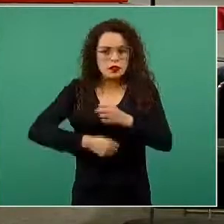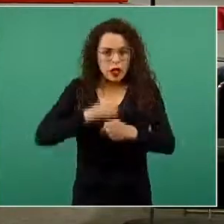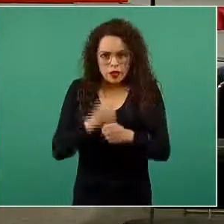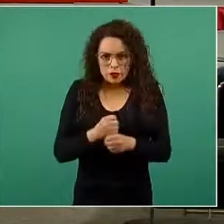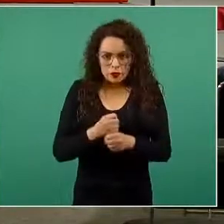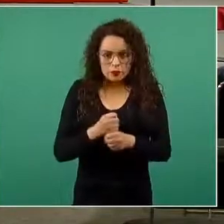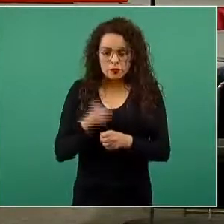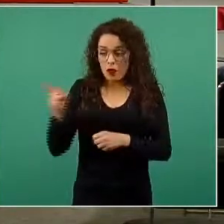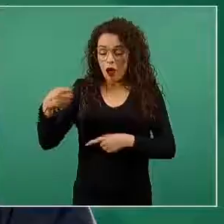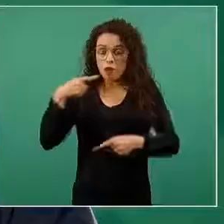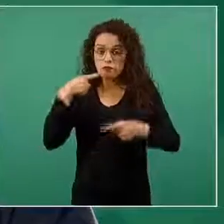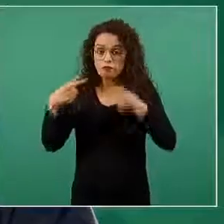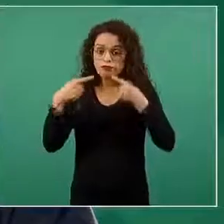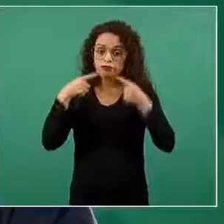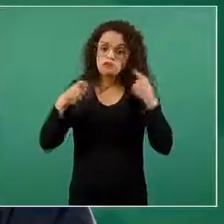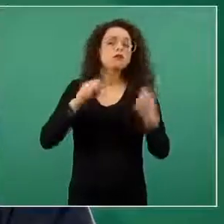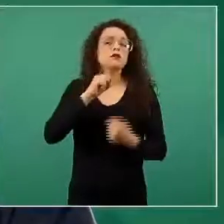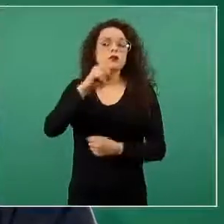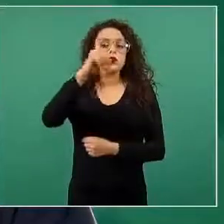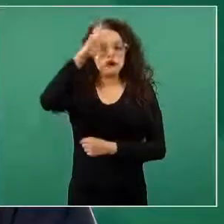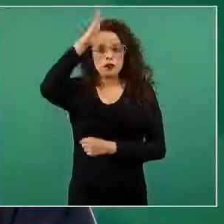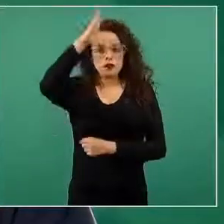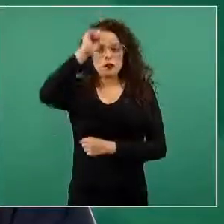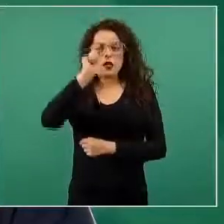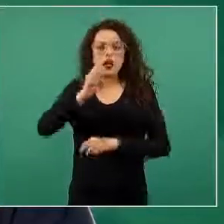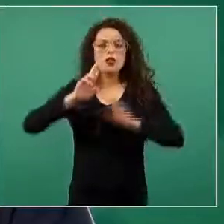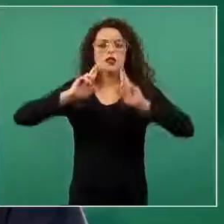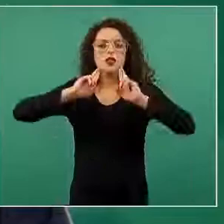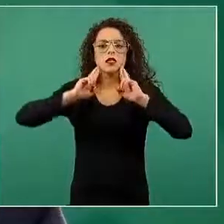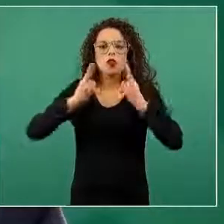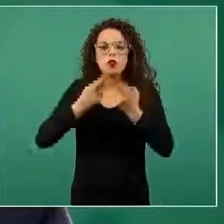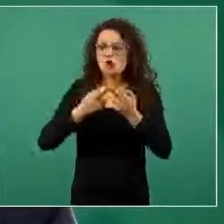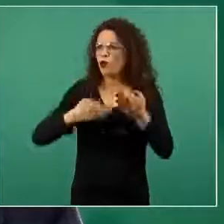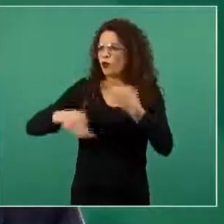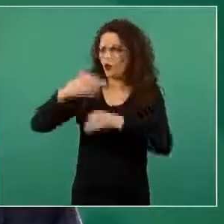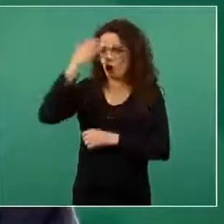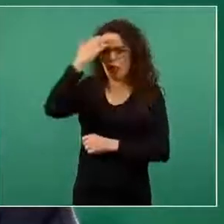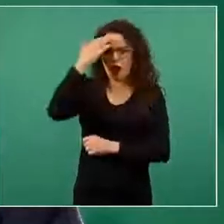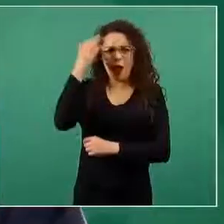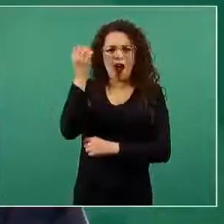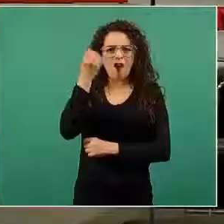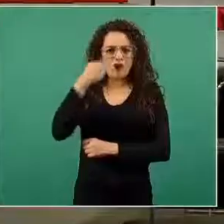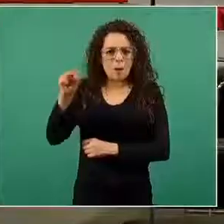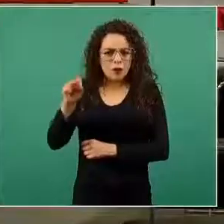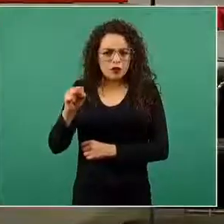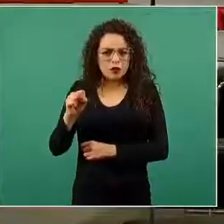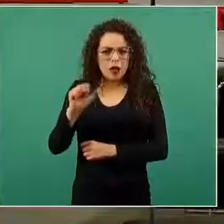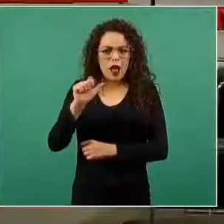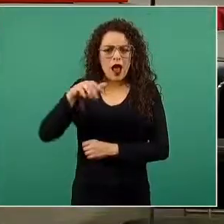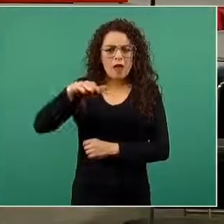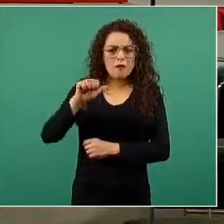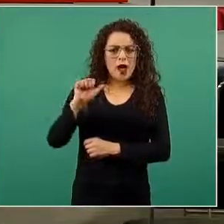estableció un consenso en una muy famosa reunión mundial, la reunión de Alma-Ata, en lo que hoy